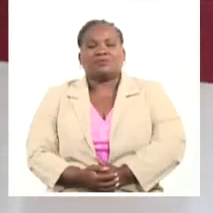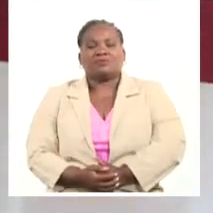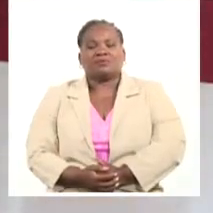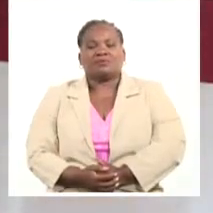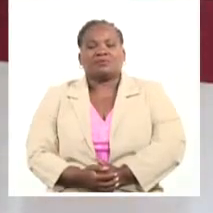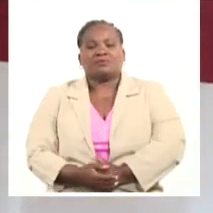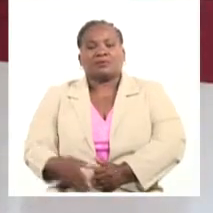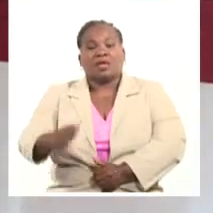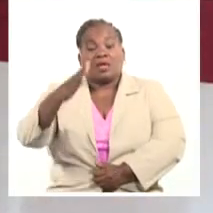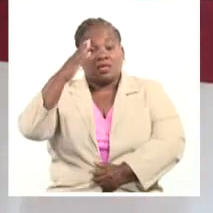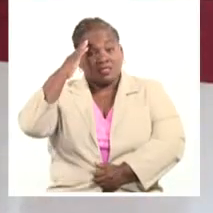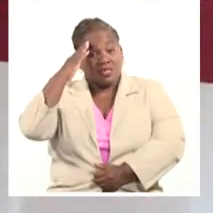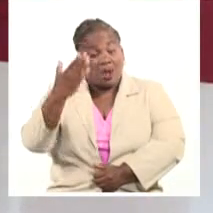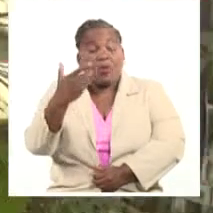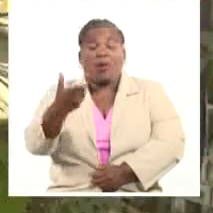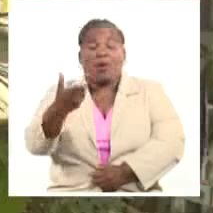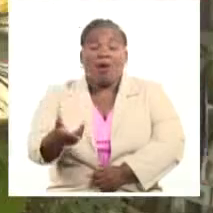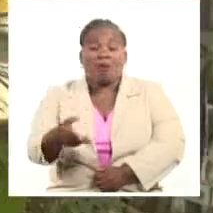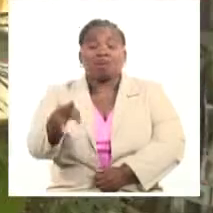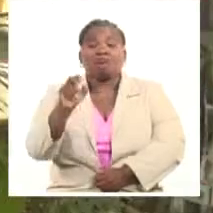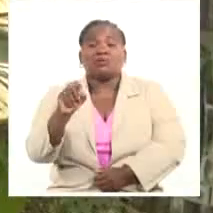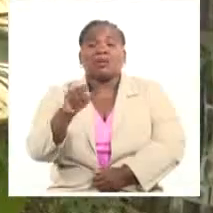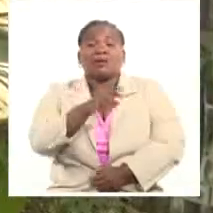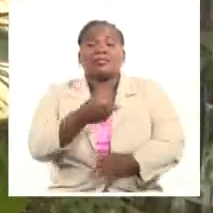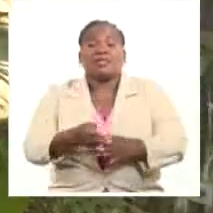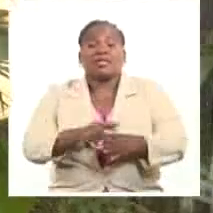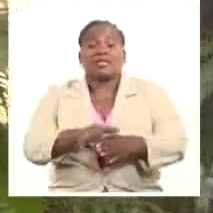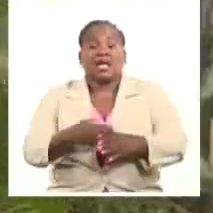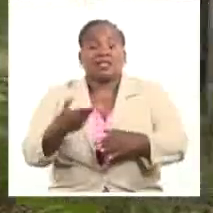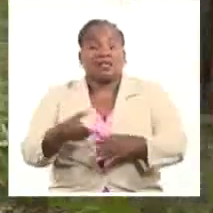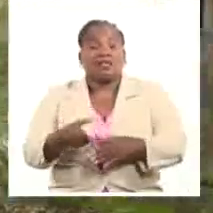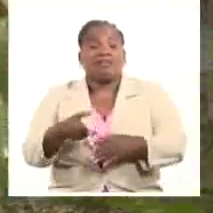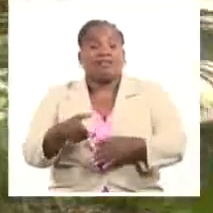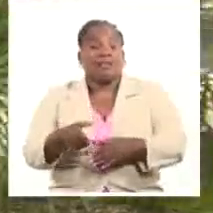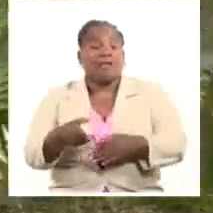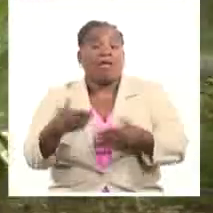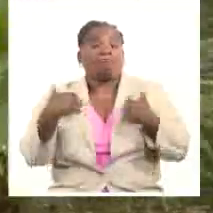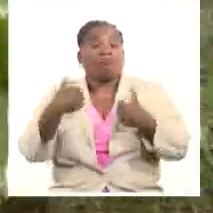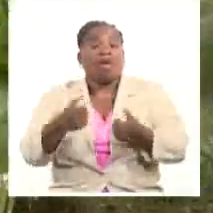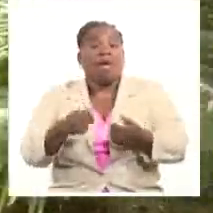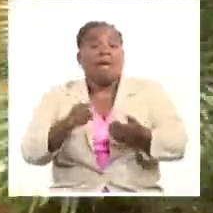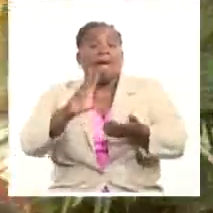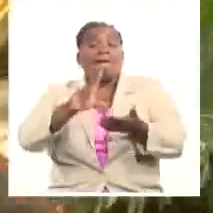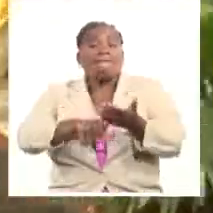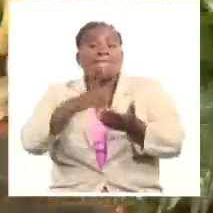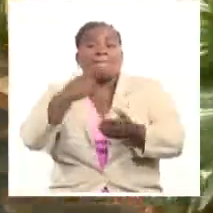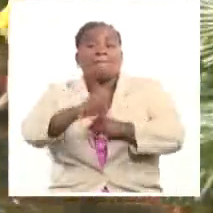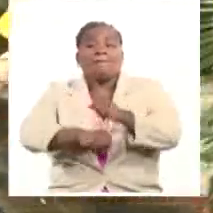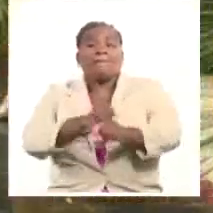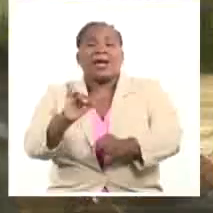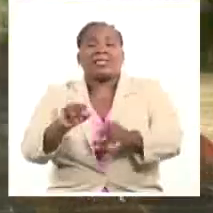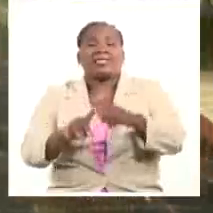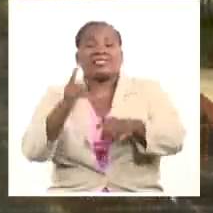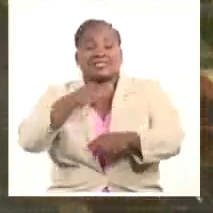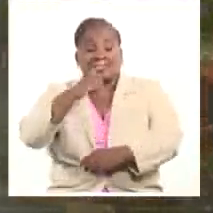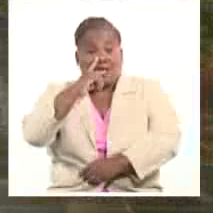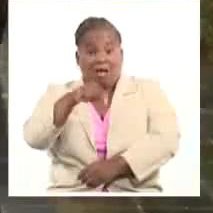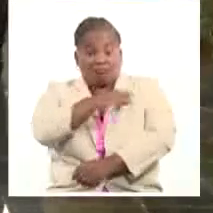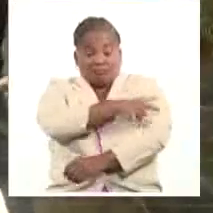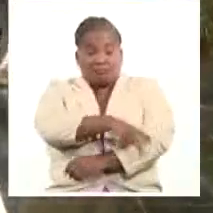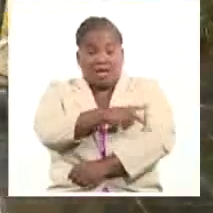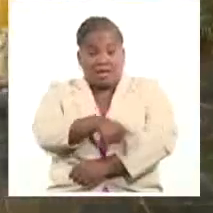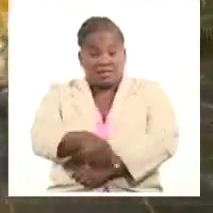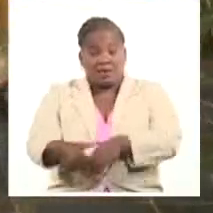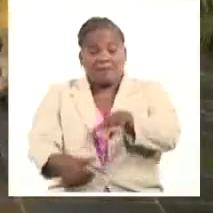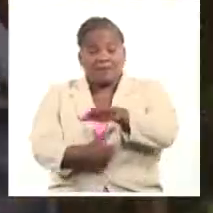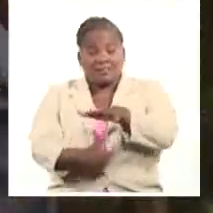Al saludar al nuevo representante diplomático de la República Islámica de Pakistán, excelentísimo señor Shahbaz Malik, el presidente reconoció